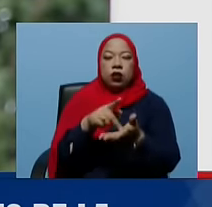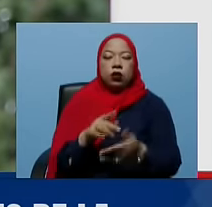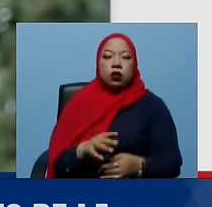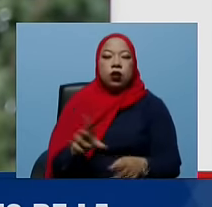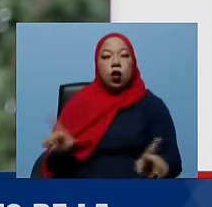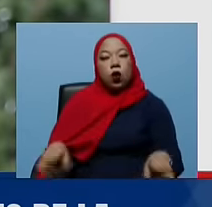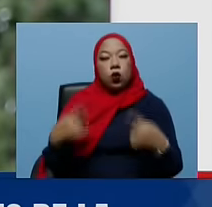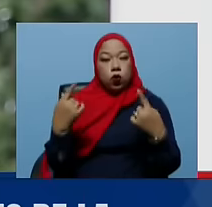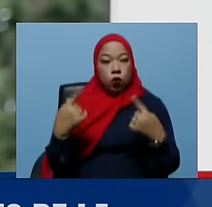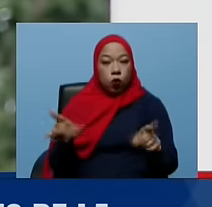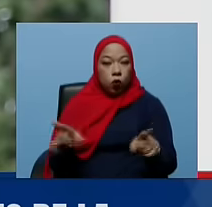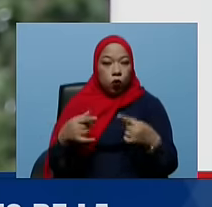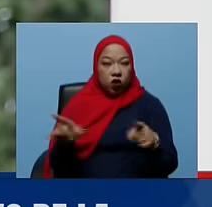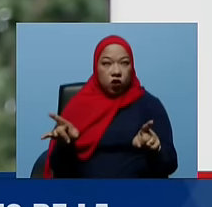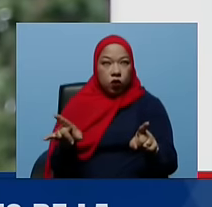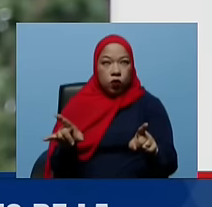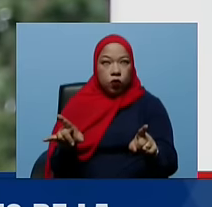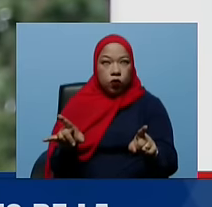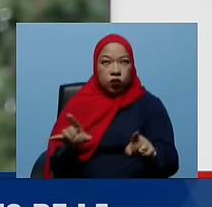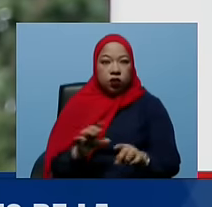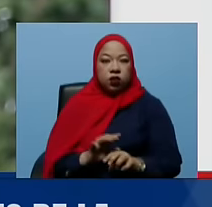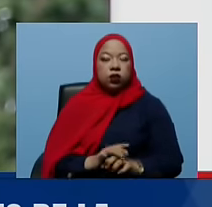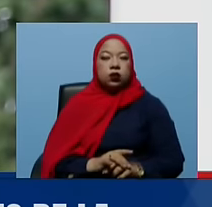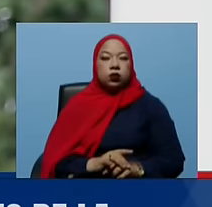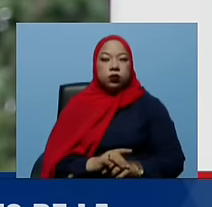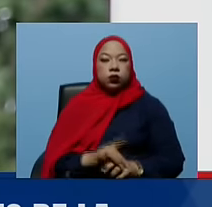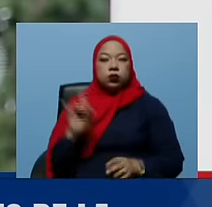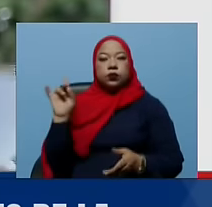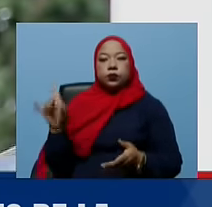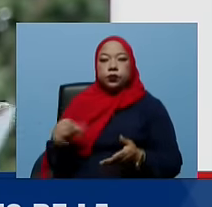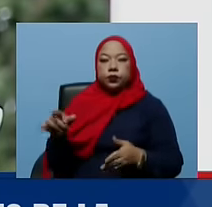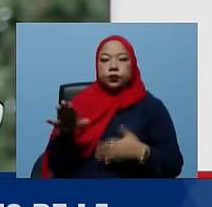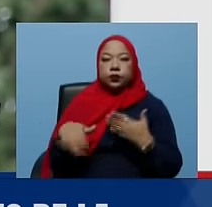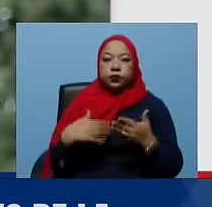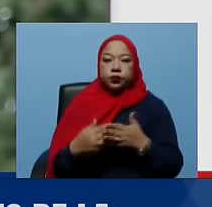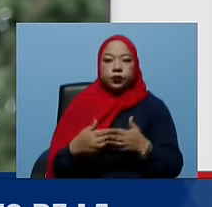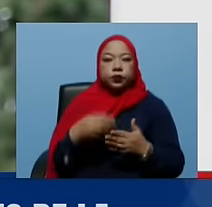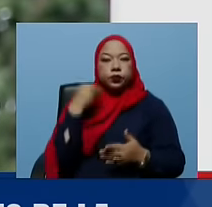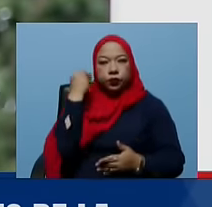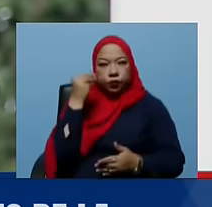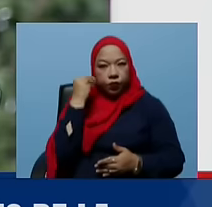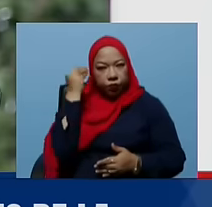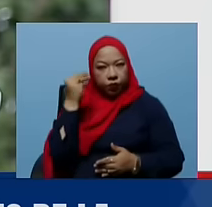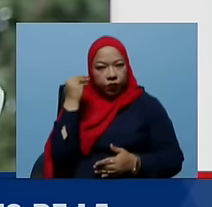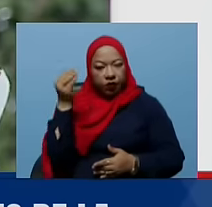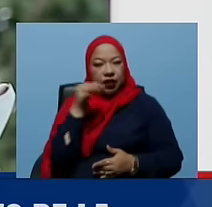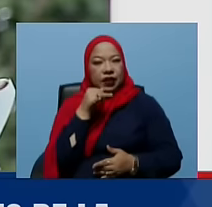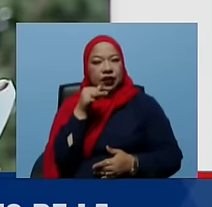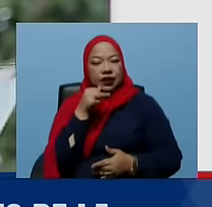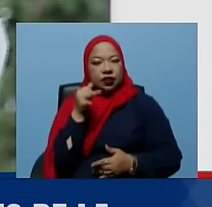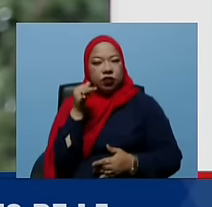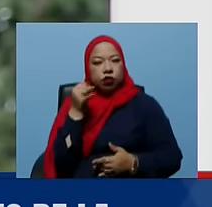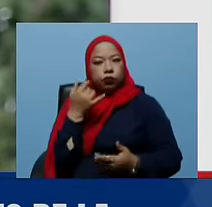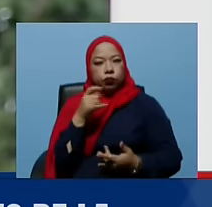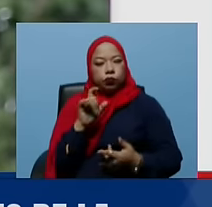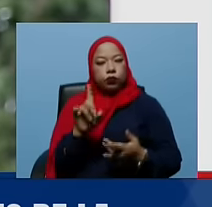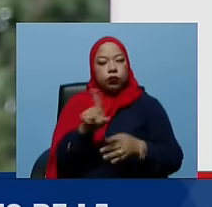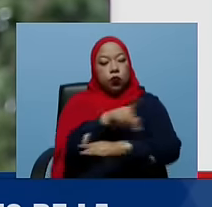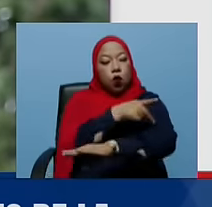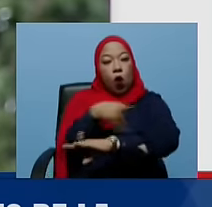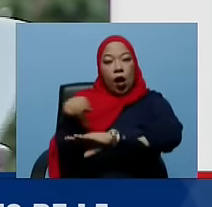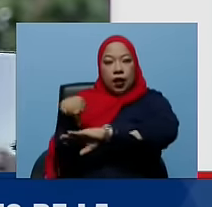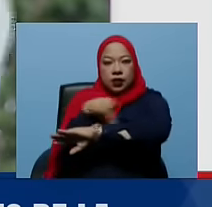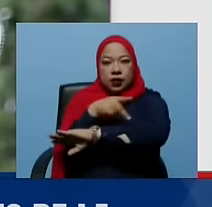con música y musicalizando nuestro sueño, porque había quien le ponía poesía y